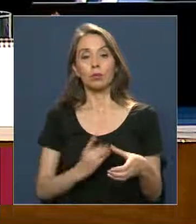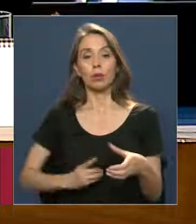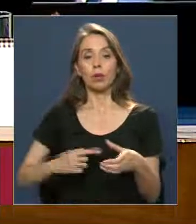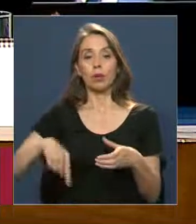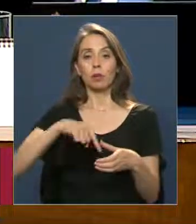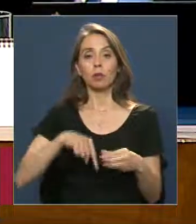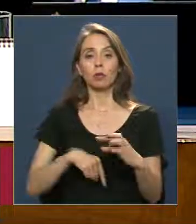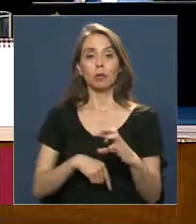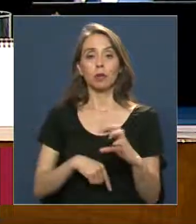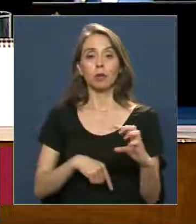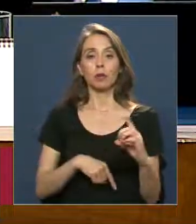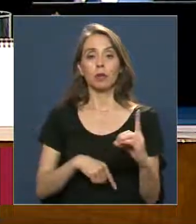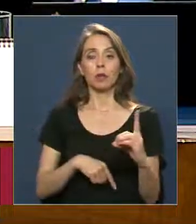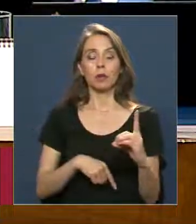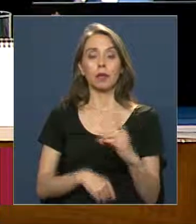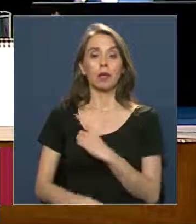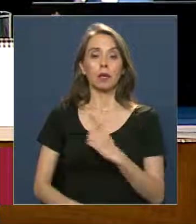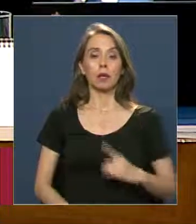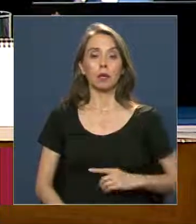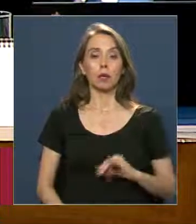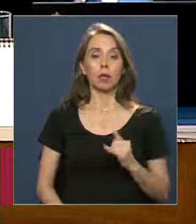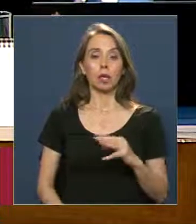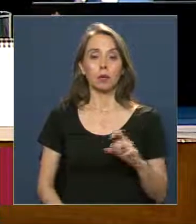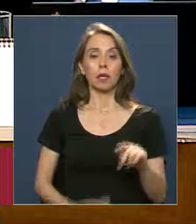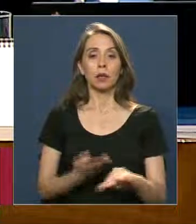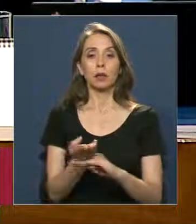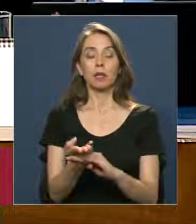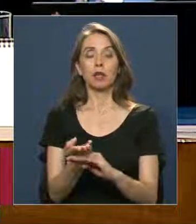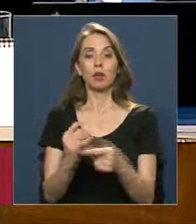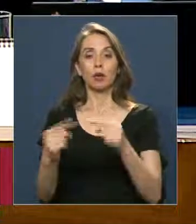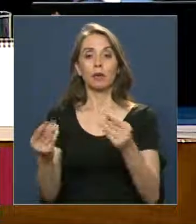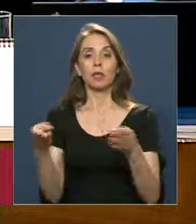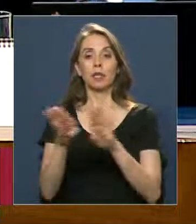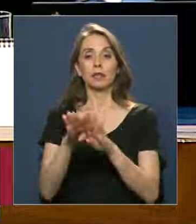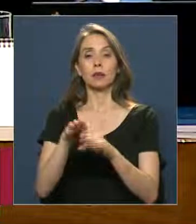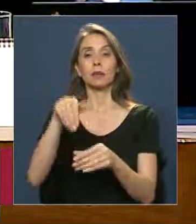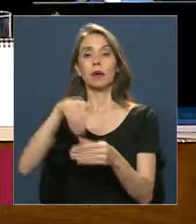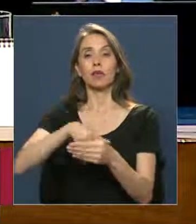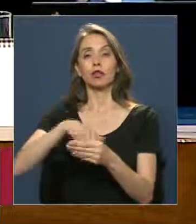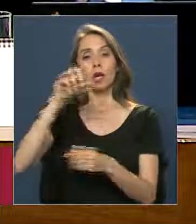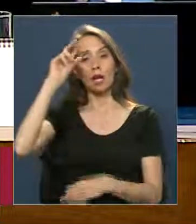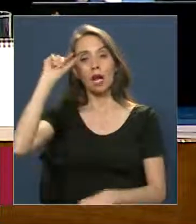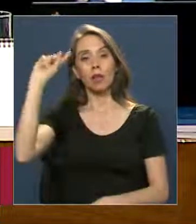través del señor diputado Tucapel Jiménez es el cierre del debate para votar en general. ¿Habría acuerdo?